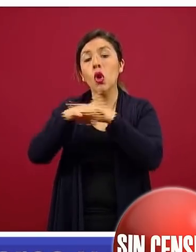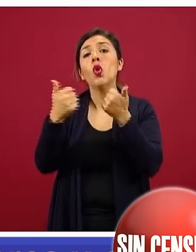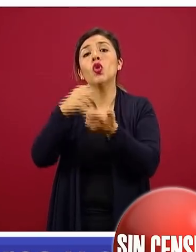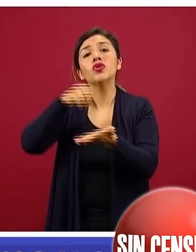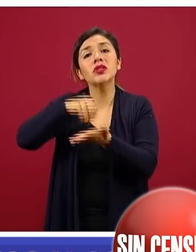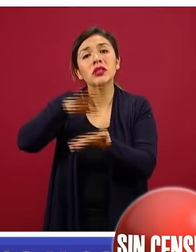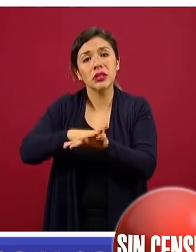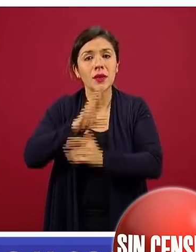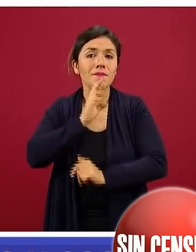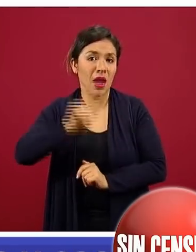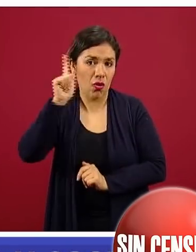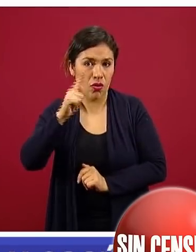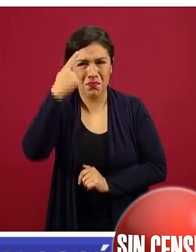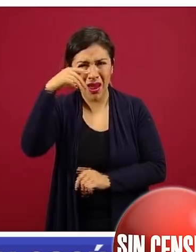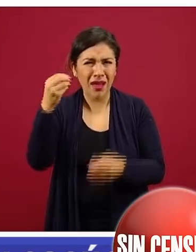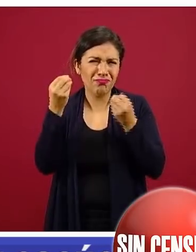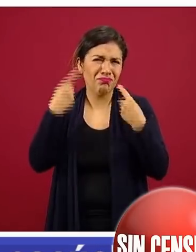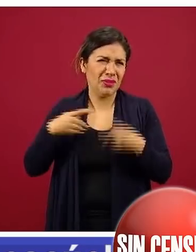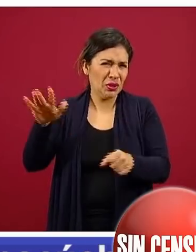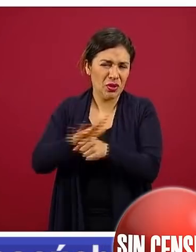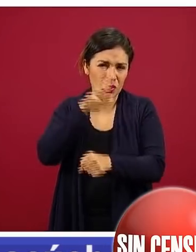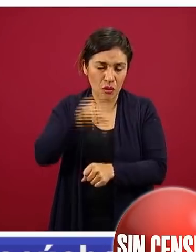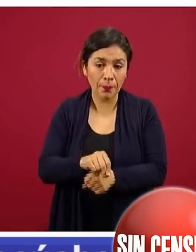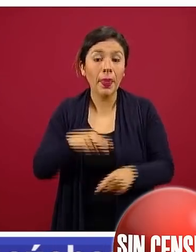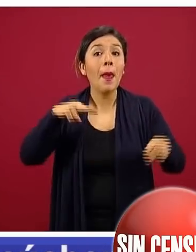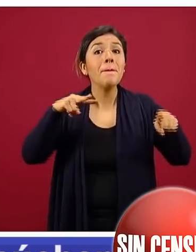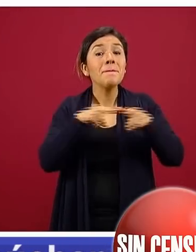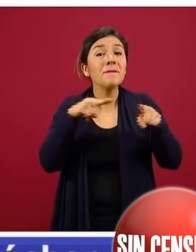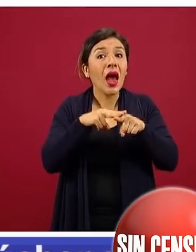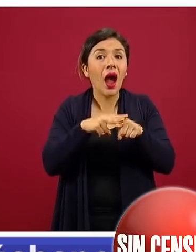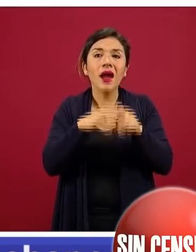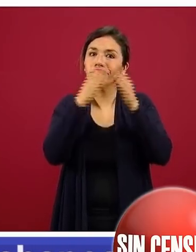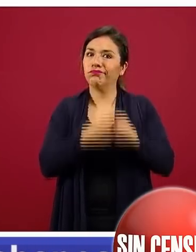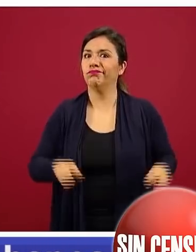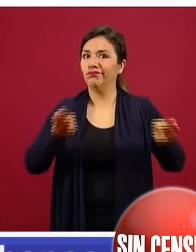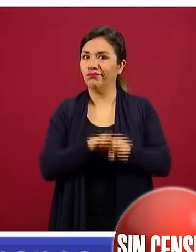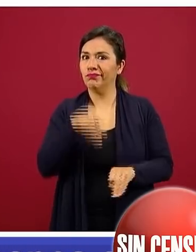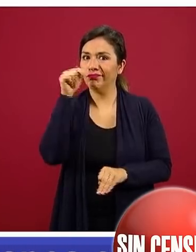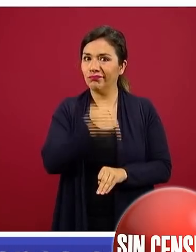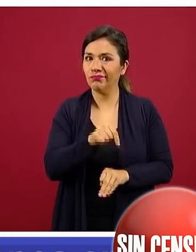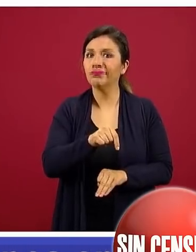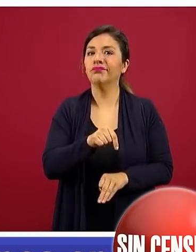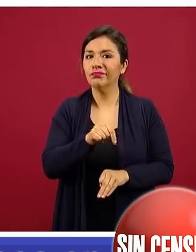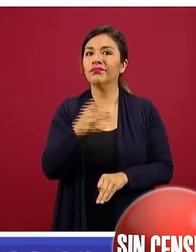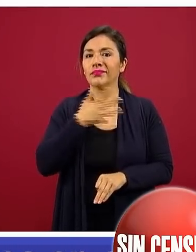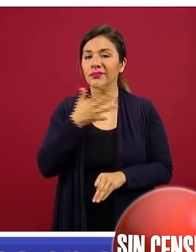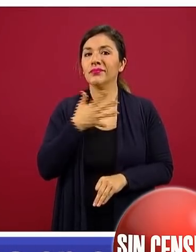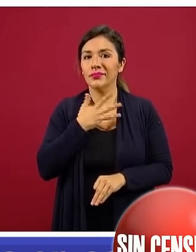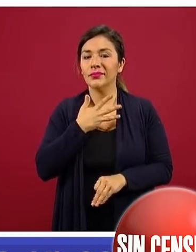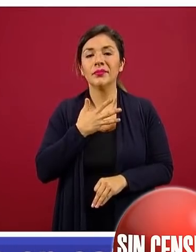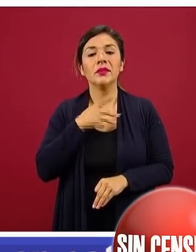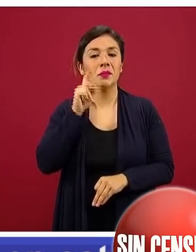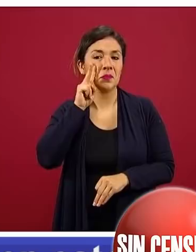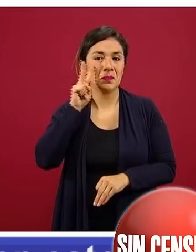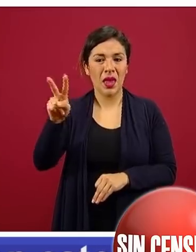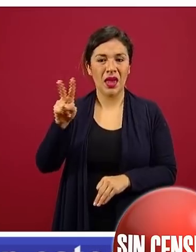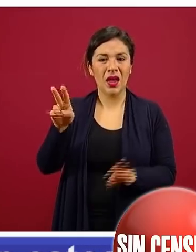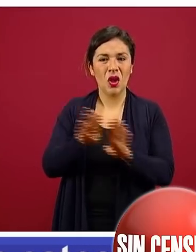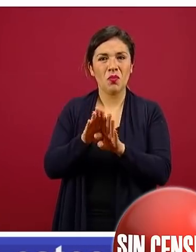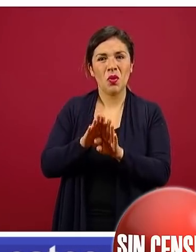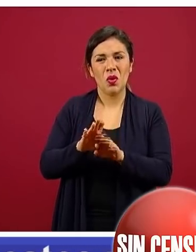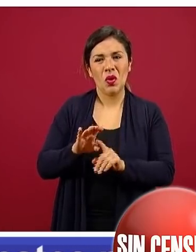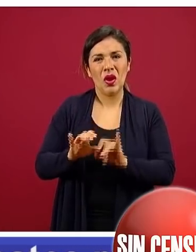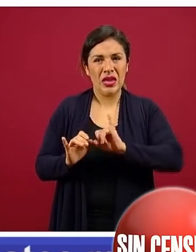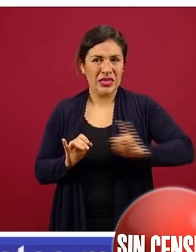conglomeraciones durante el semáforo naranja. Los parques son un elemento importante, que están representados ahí del lado